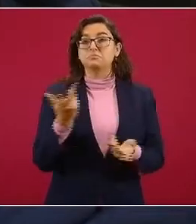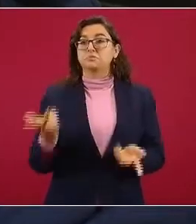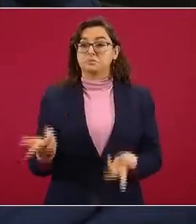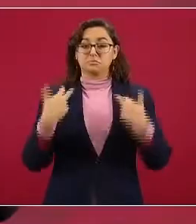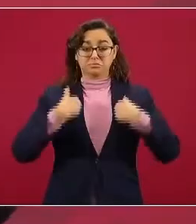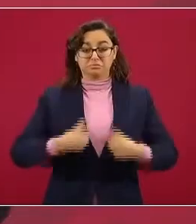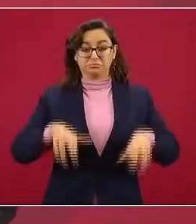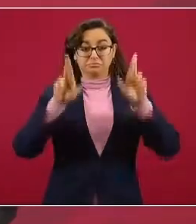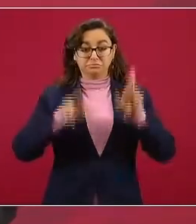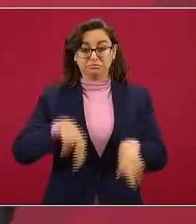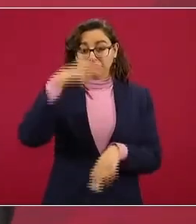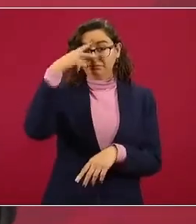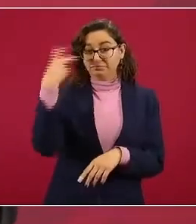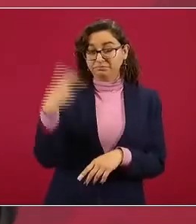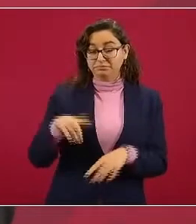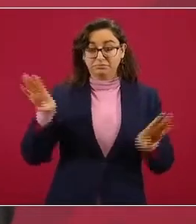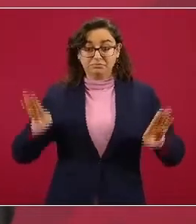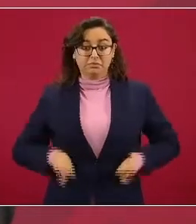Pues depende de la persona.